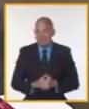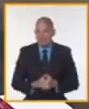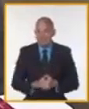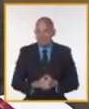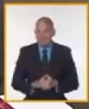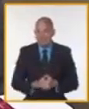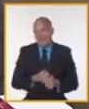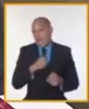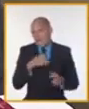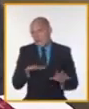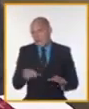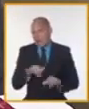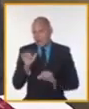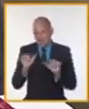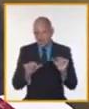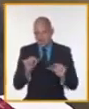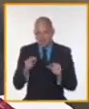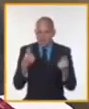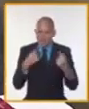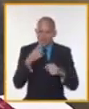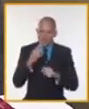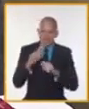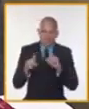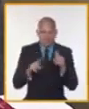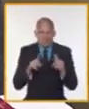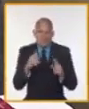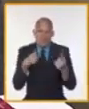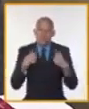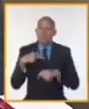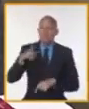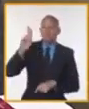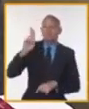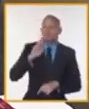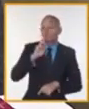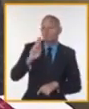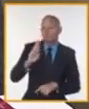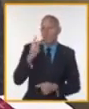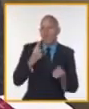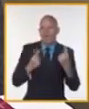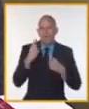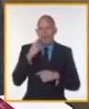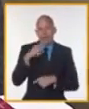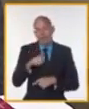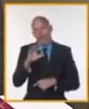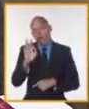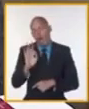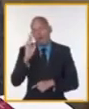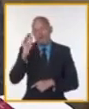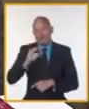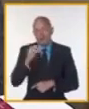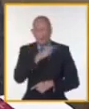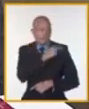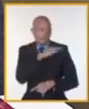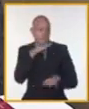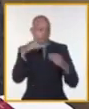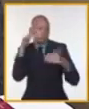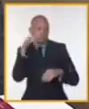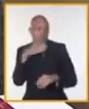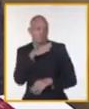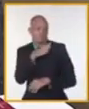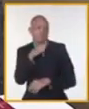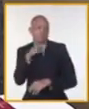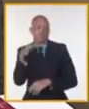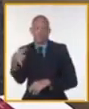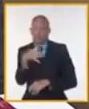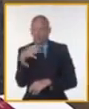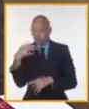una intervención o incluso resultado de las visitas que se realizan por la máxima dirección a los